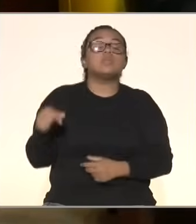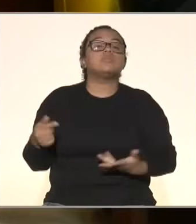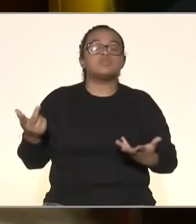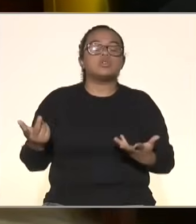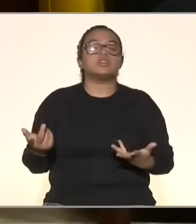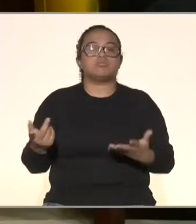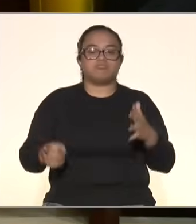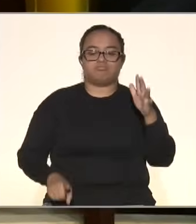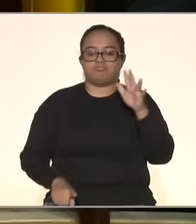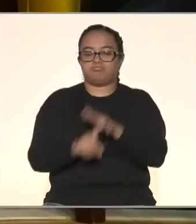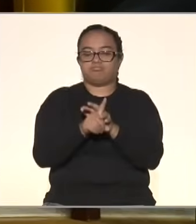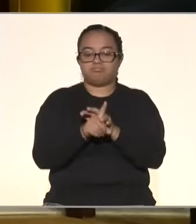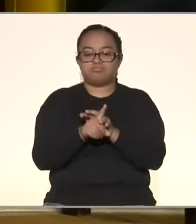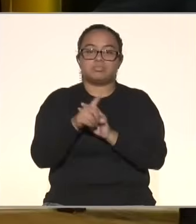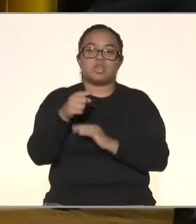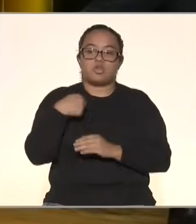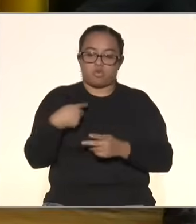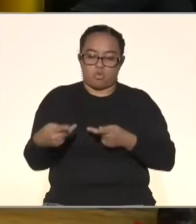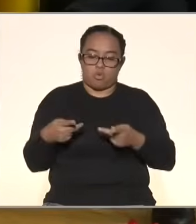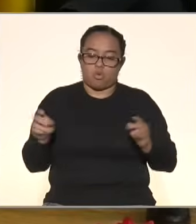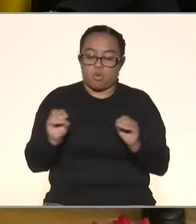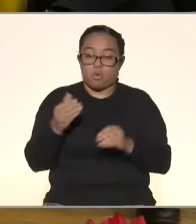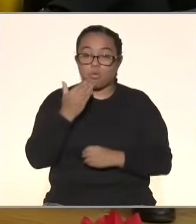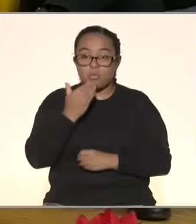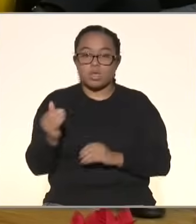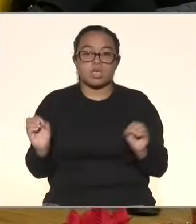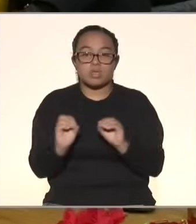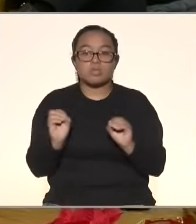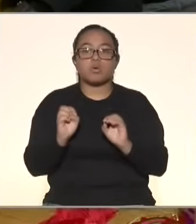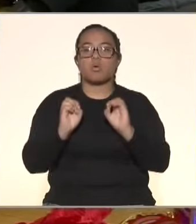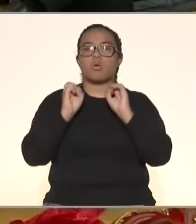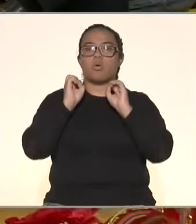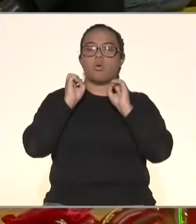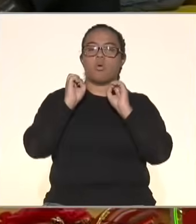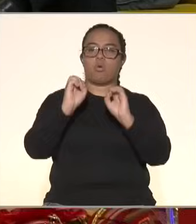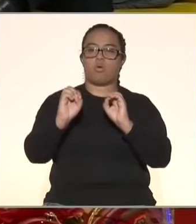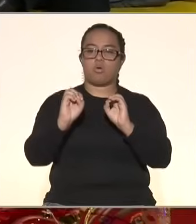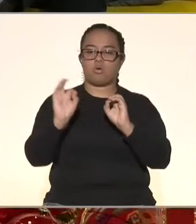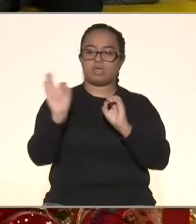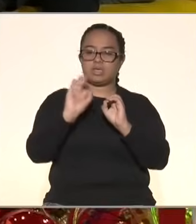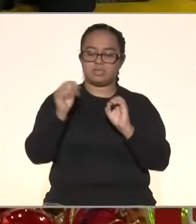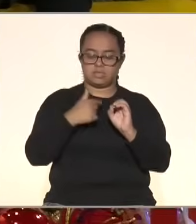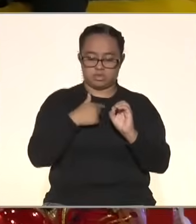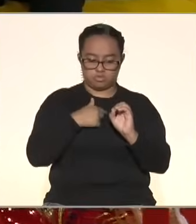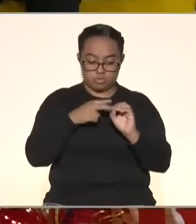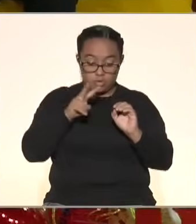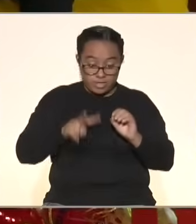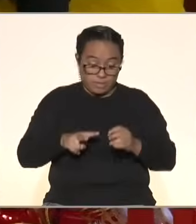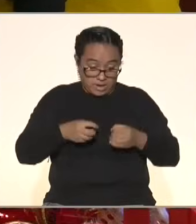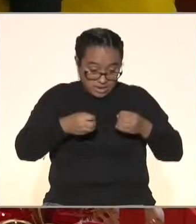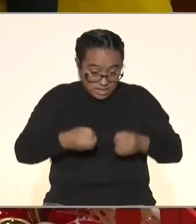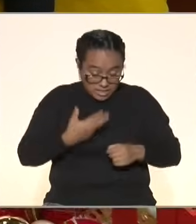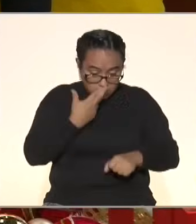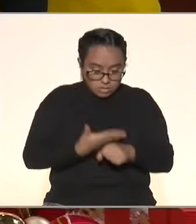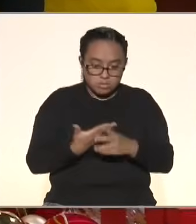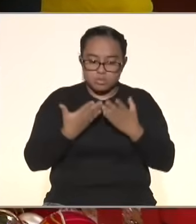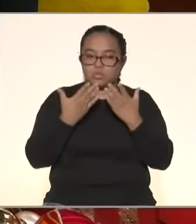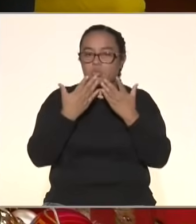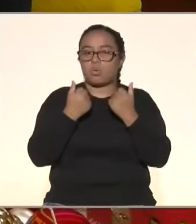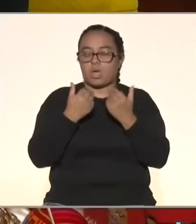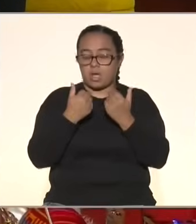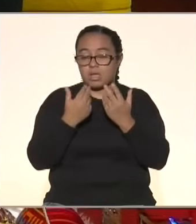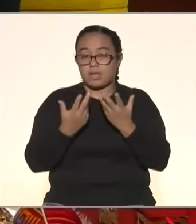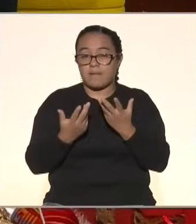con que tal vez no lo planeamos bien, tal vez no estamos comprometidos verdaderamente. Entonces,